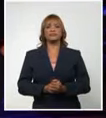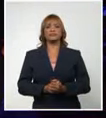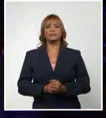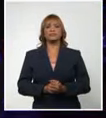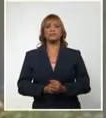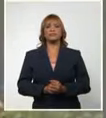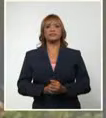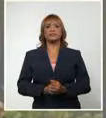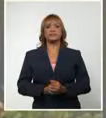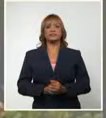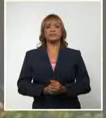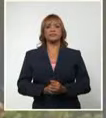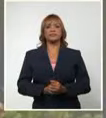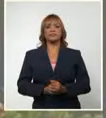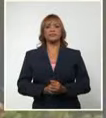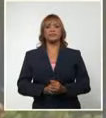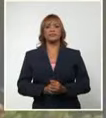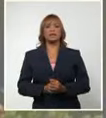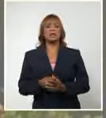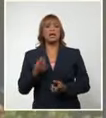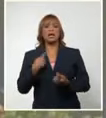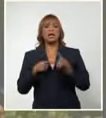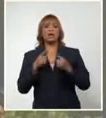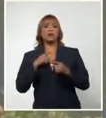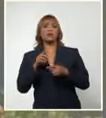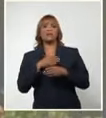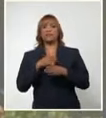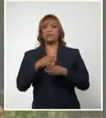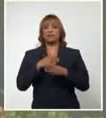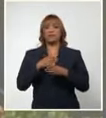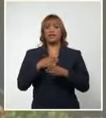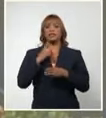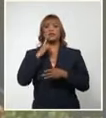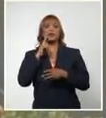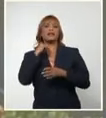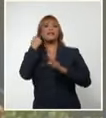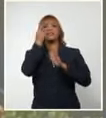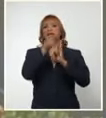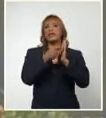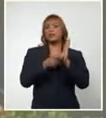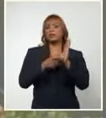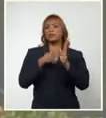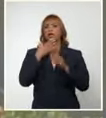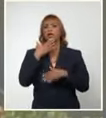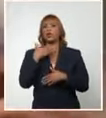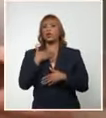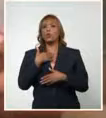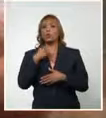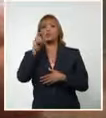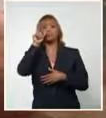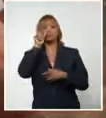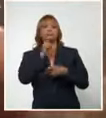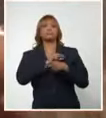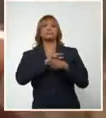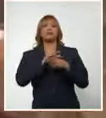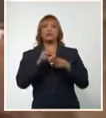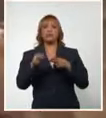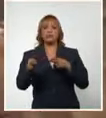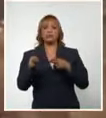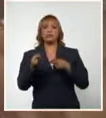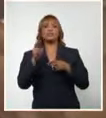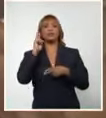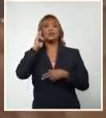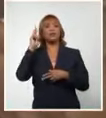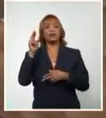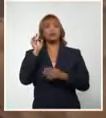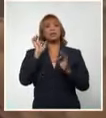nunca. Existen muchas semblanzas posibles para describir la existencia de Eusebio Leal. Se le